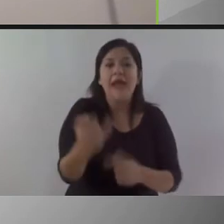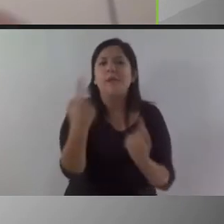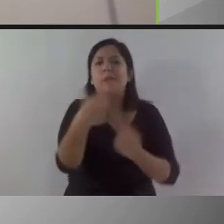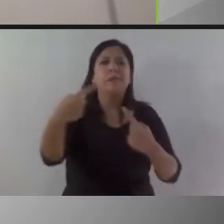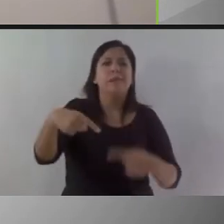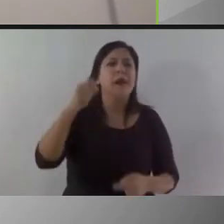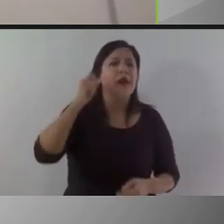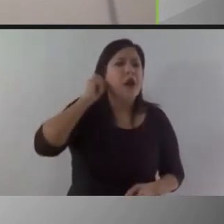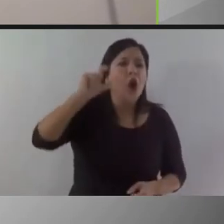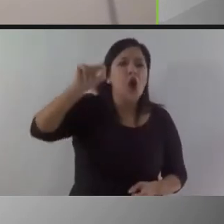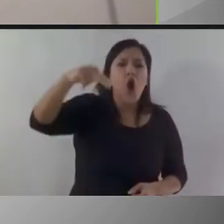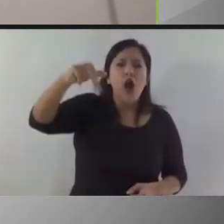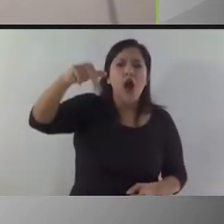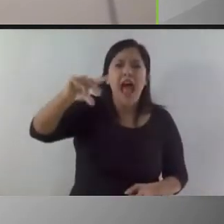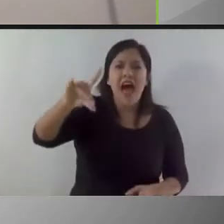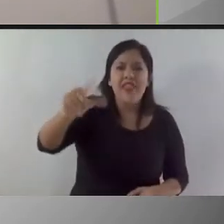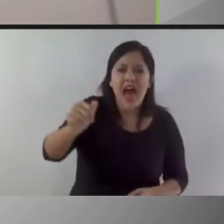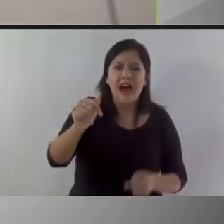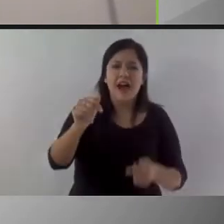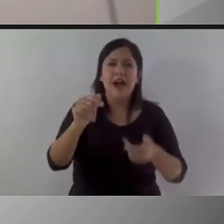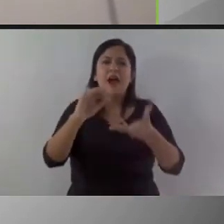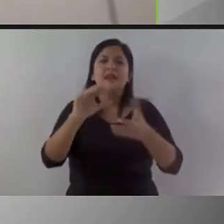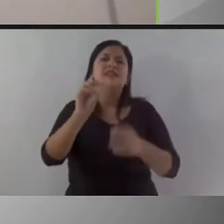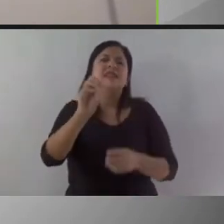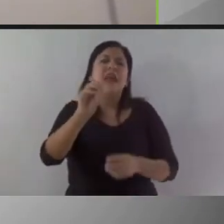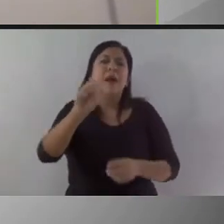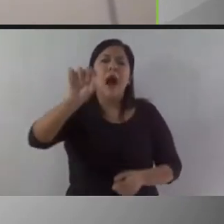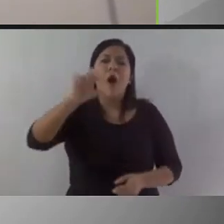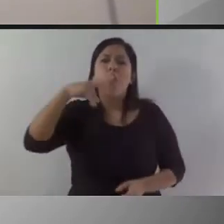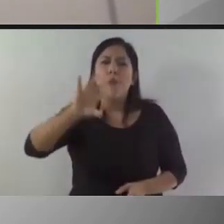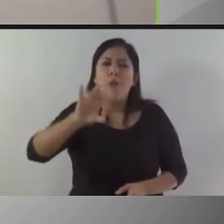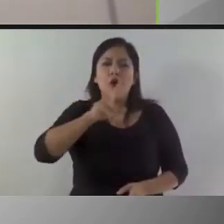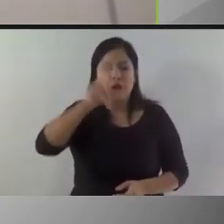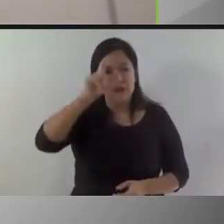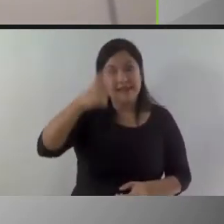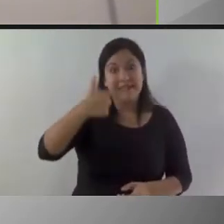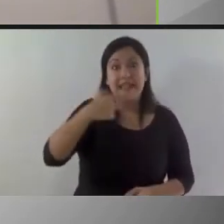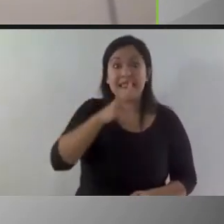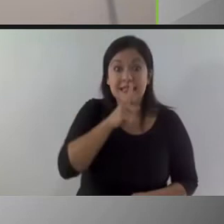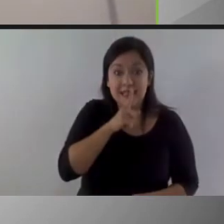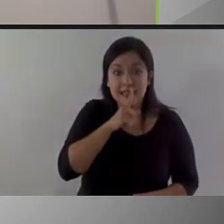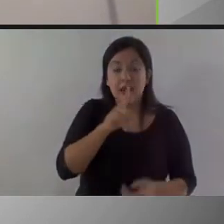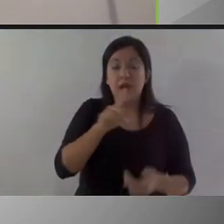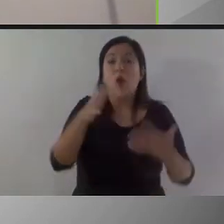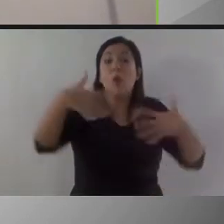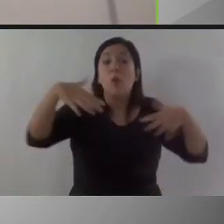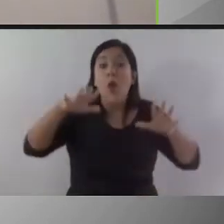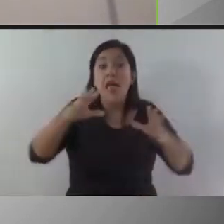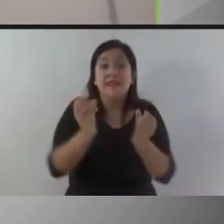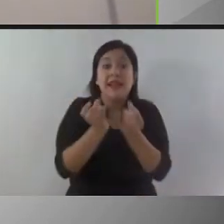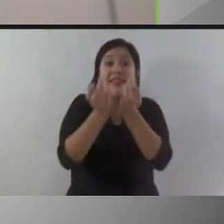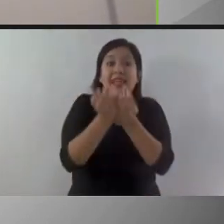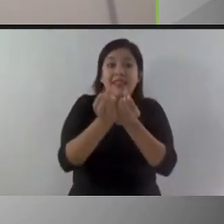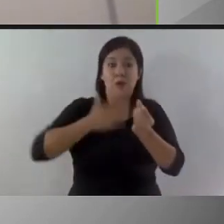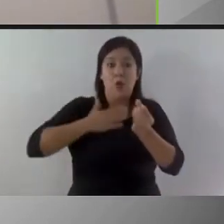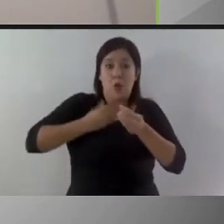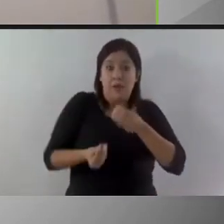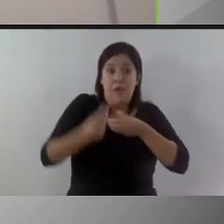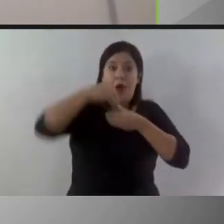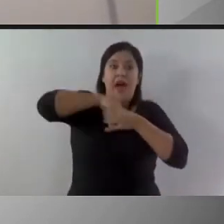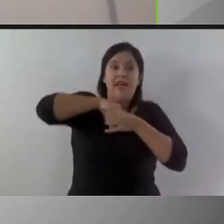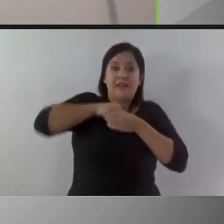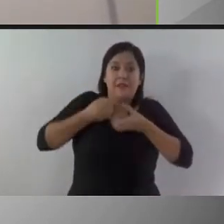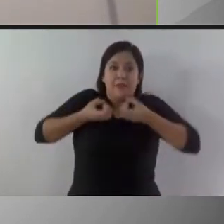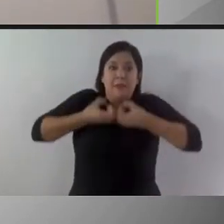llaman ovotestes, que juntan tejido testicular y ovárico, o tener testículos que están dentro del cuerpo y no